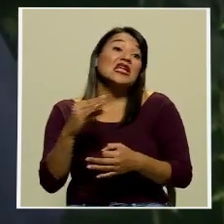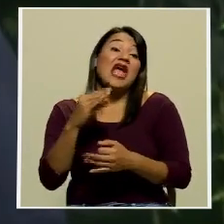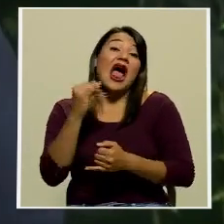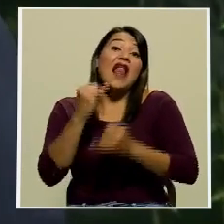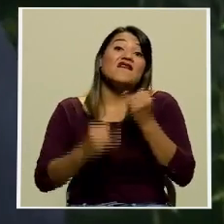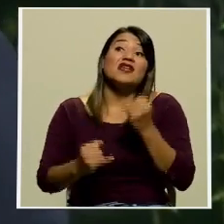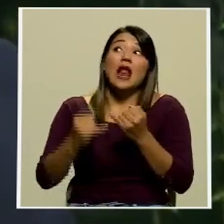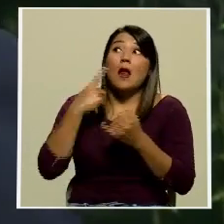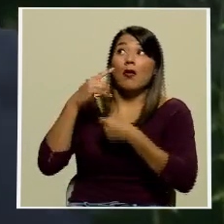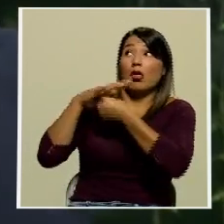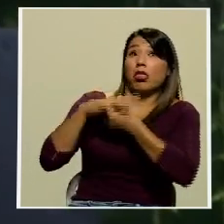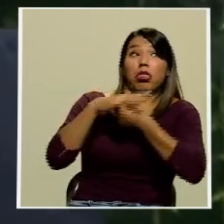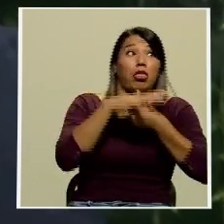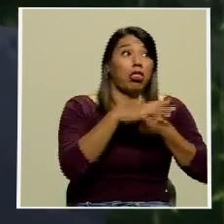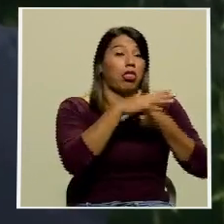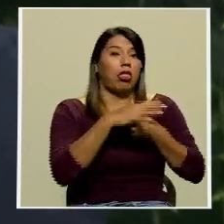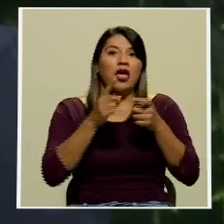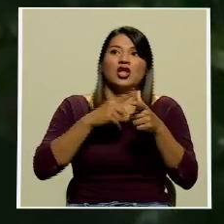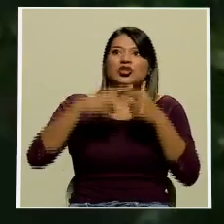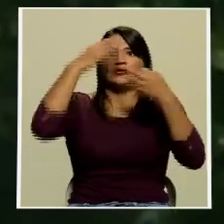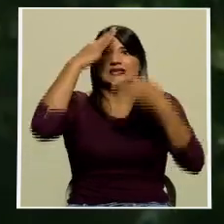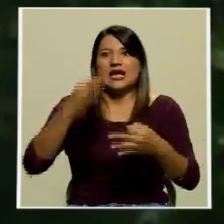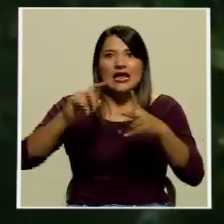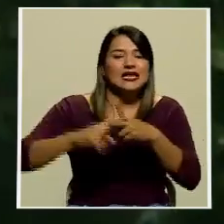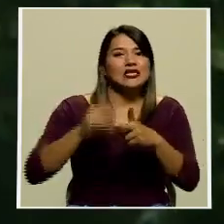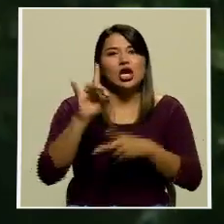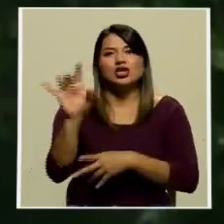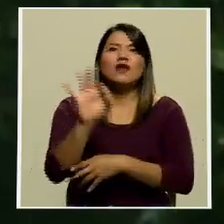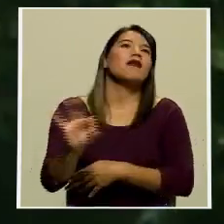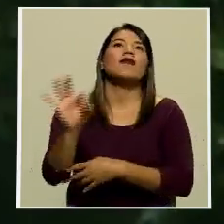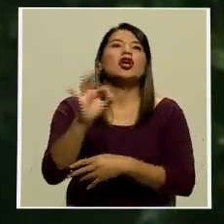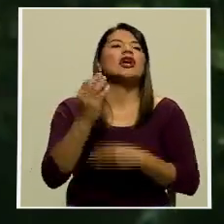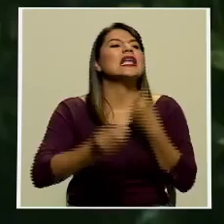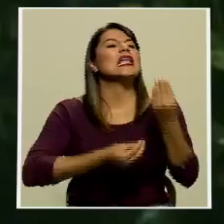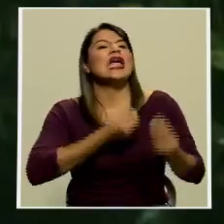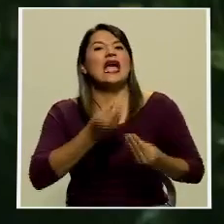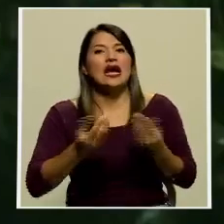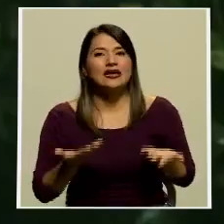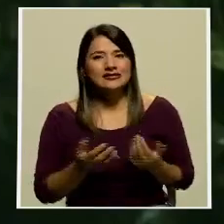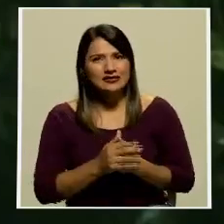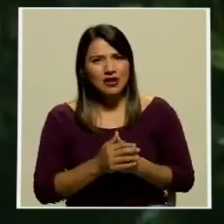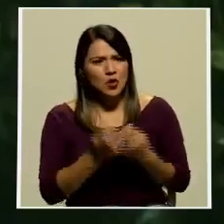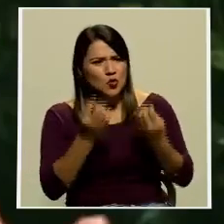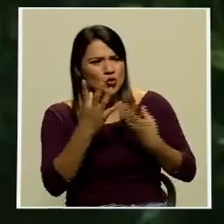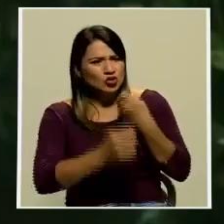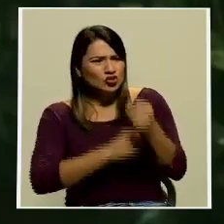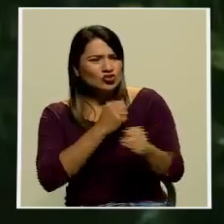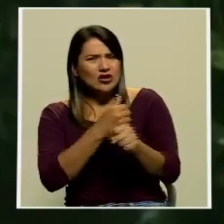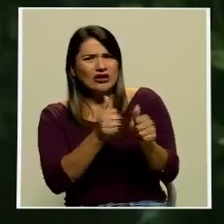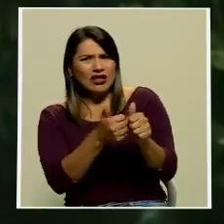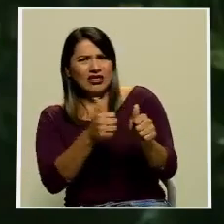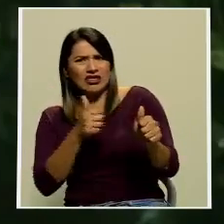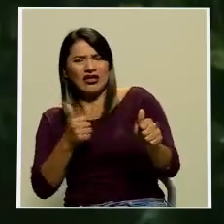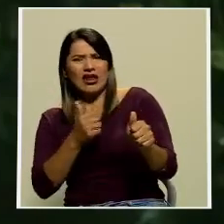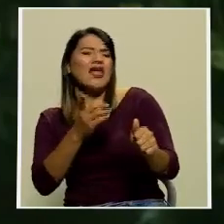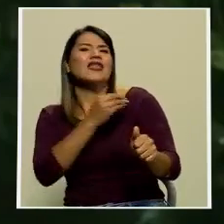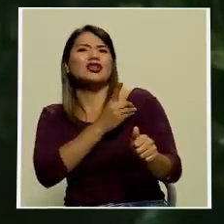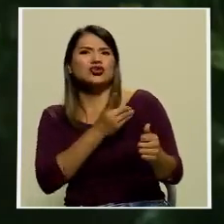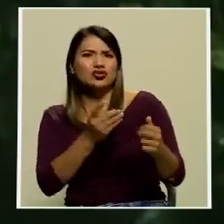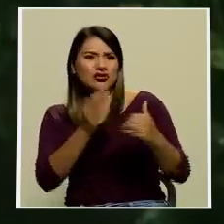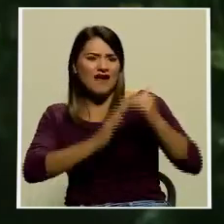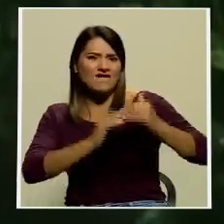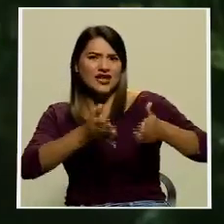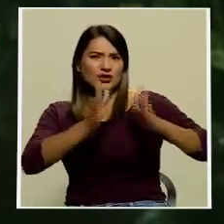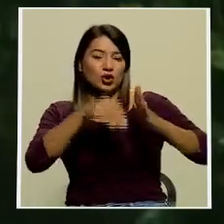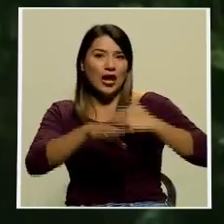situación también que complicada por la que están viviendo nuestros niños. ¿Qué está haciendo la DIE? Muchos años de rezago, y una de mis propuestas, porque no